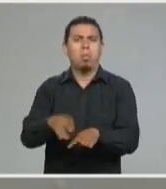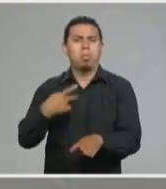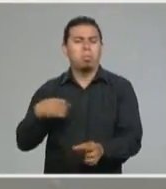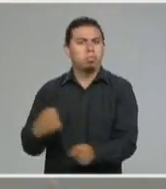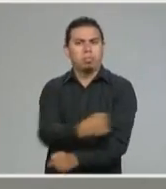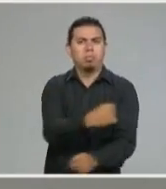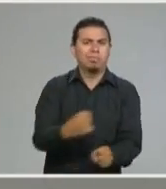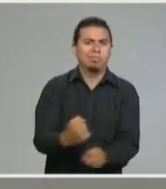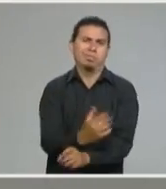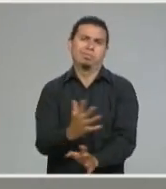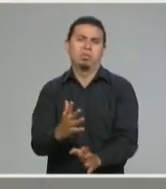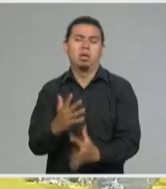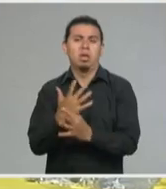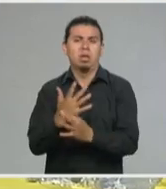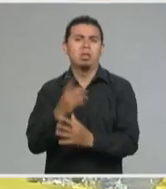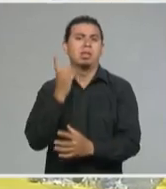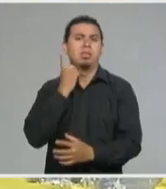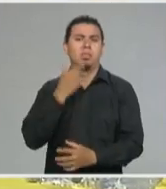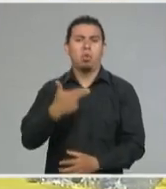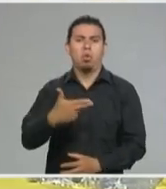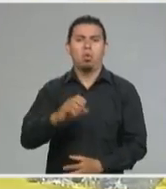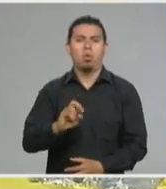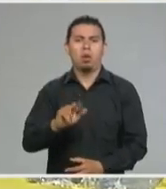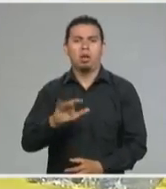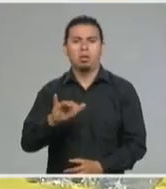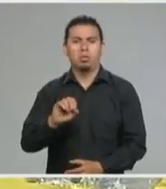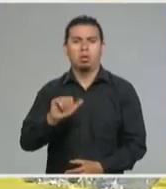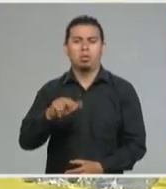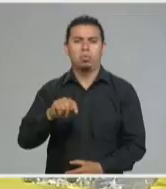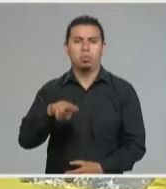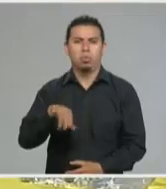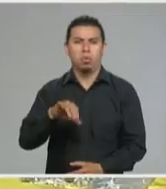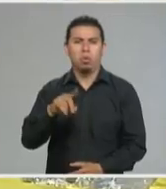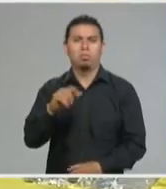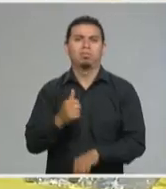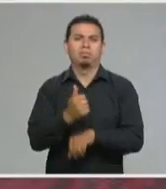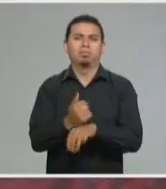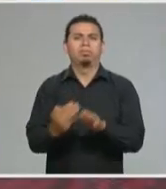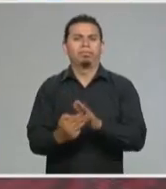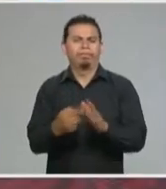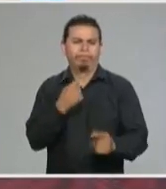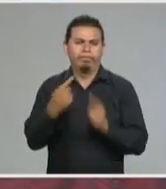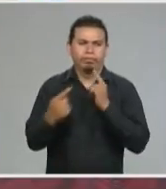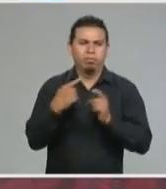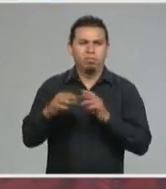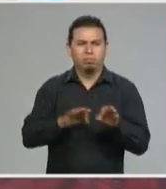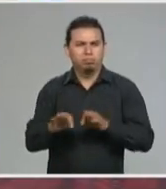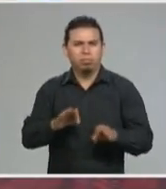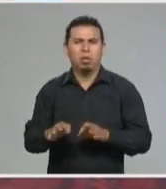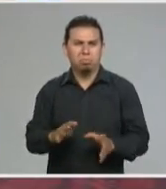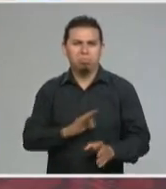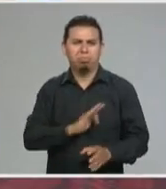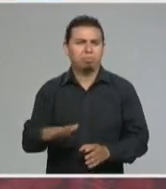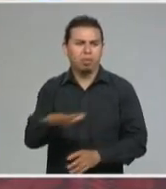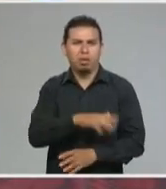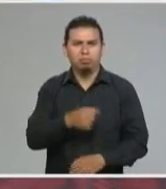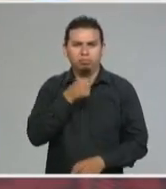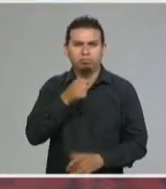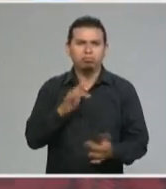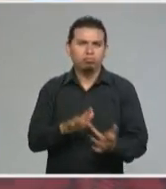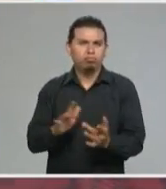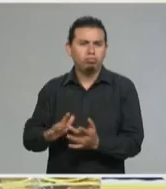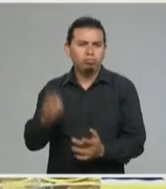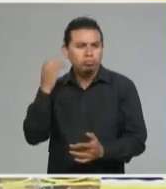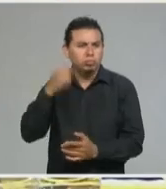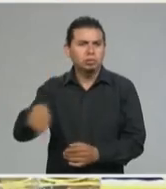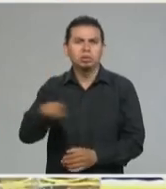naturaleza. Esto lo dio a conocer el diputado Horacio Antonio Mendoza, que preside una mesa de análisis con trabajadores de los medios de comunicación de